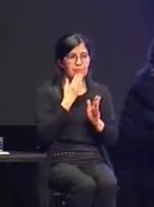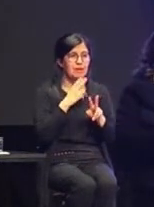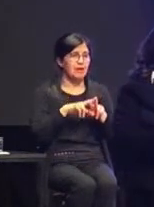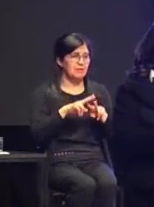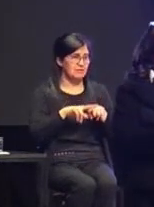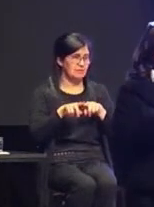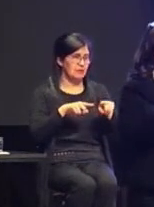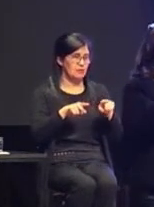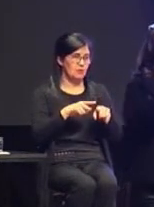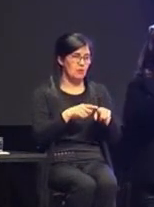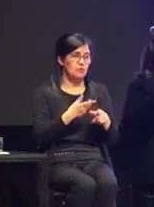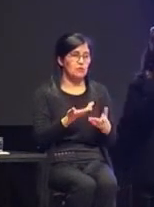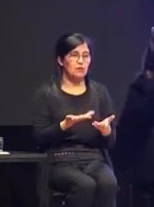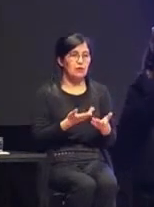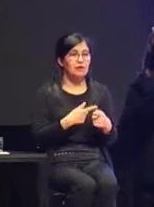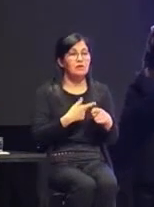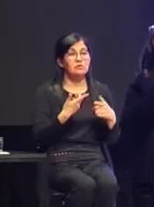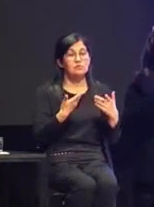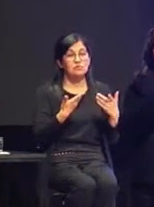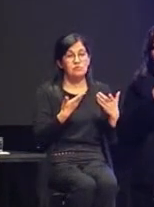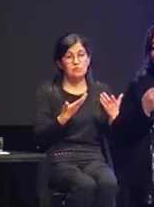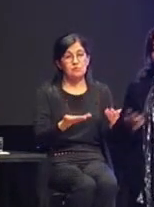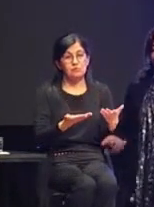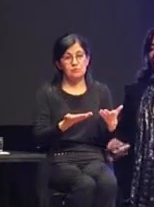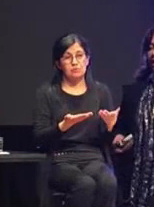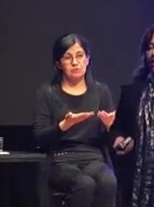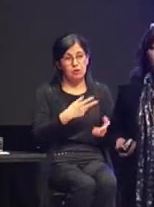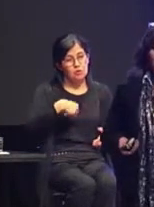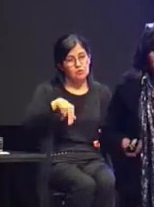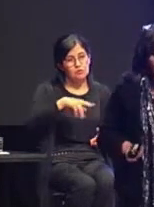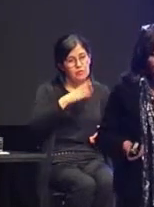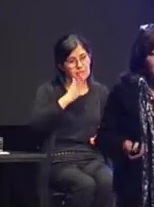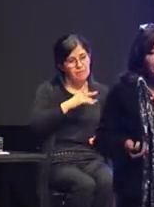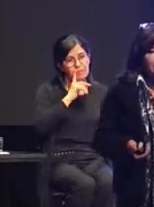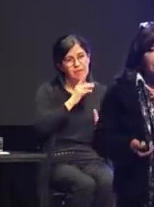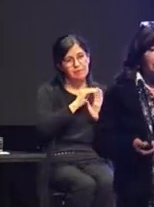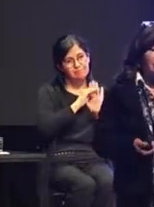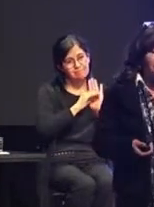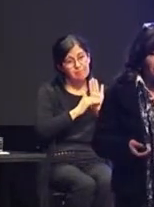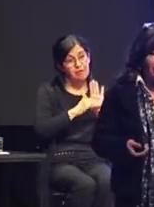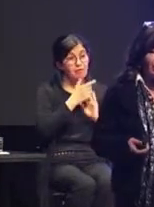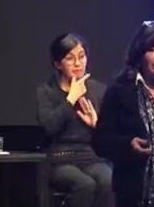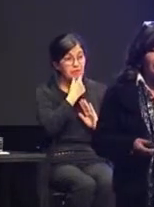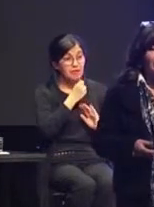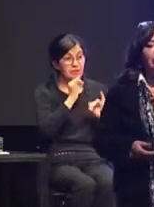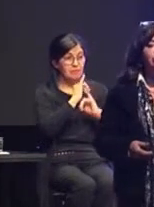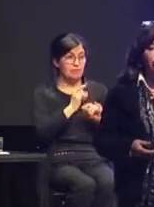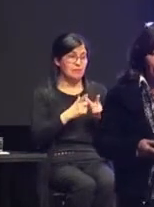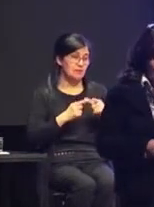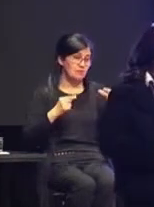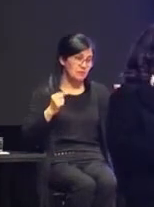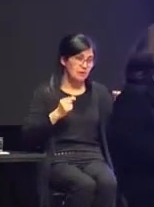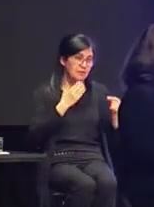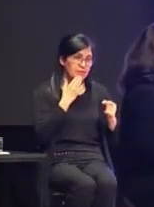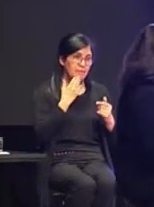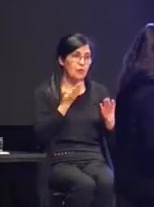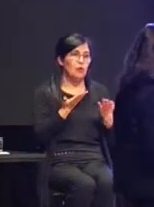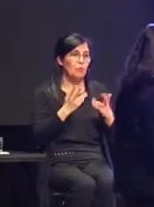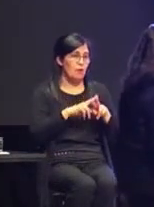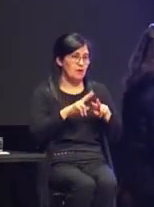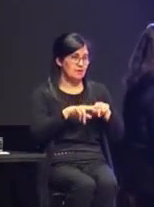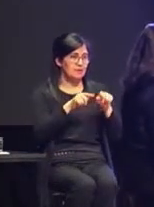de este. Por lo tanto, tenemos que tener indicadores simples, nacionales, en relación a esto.